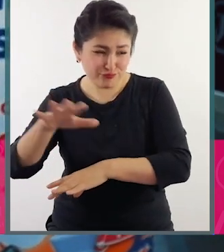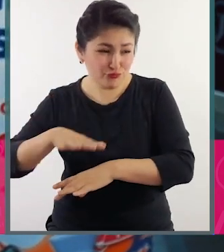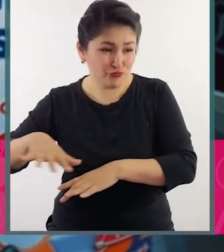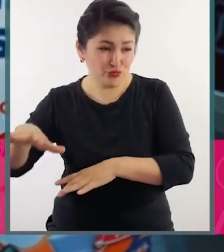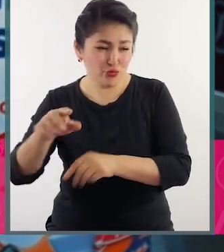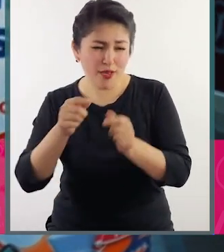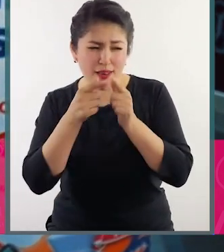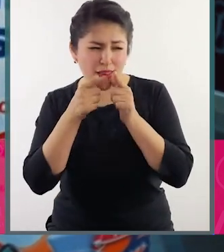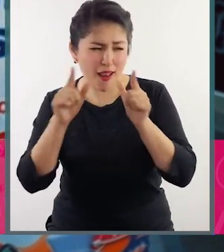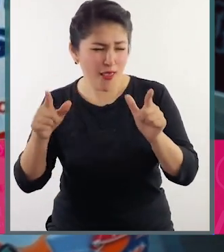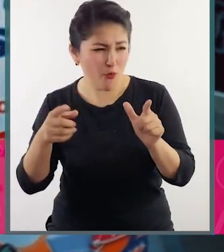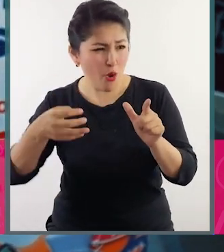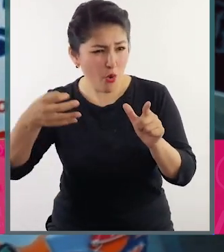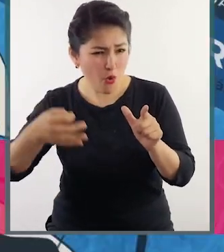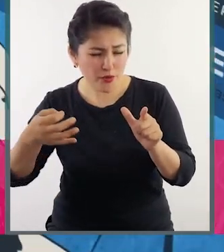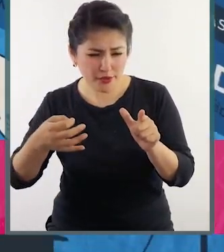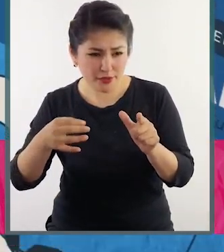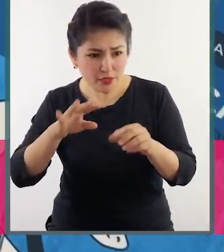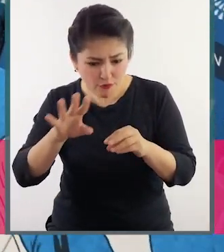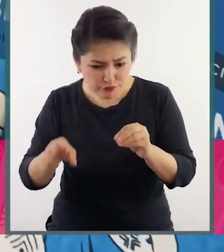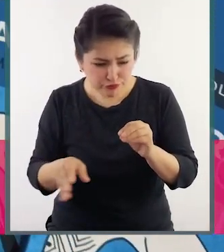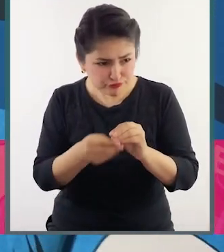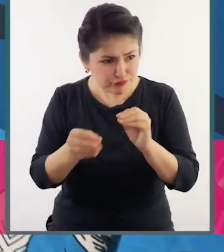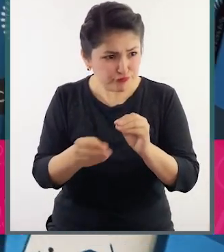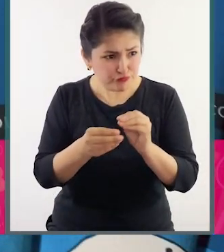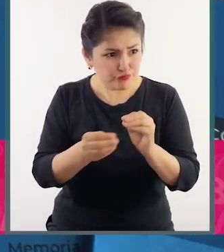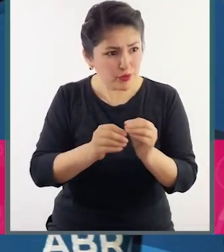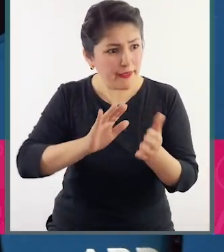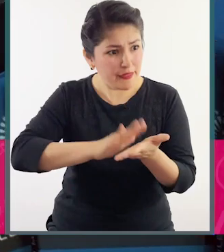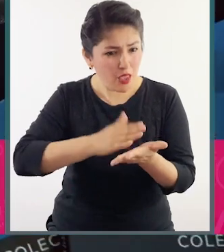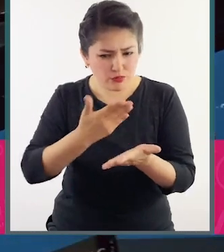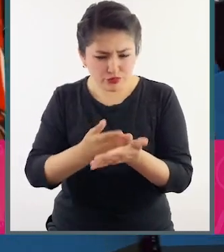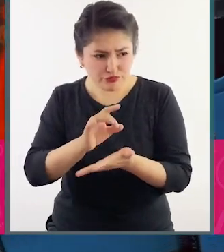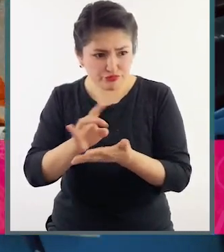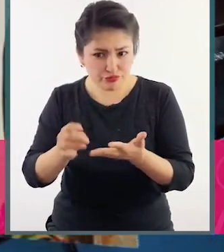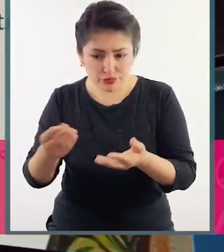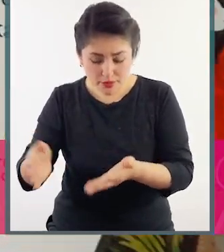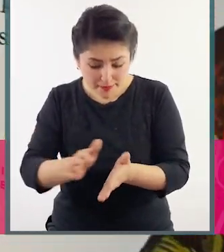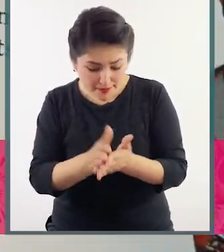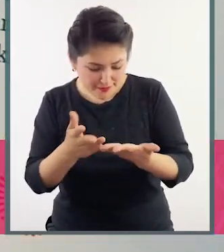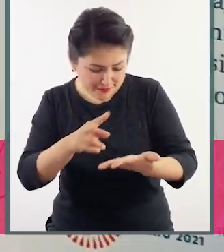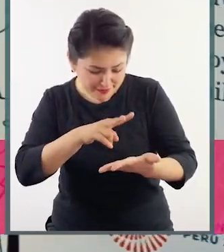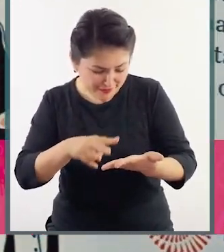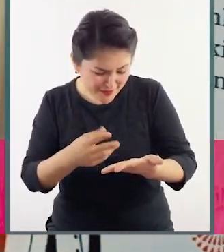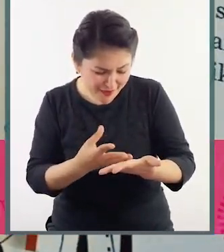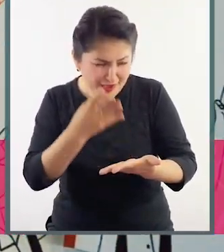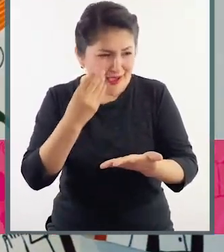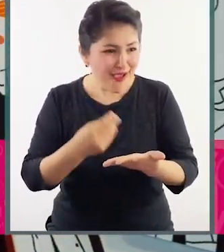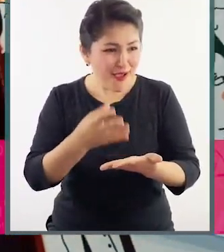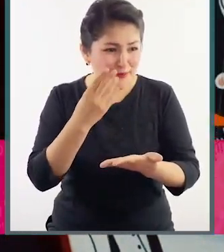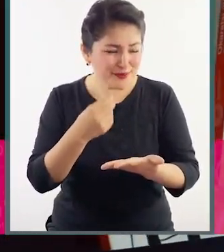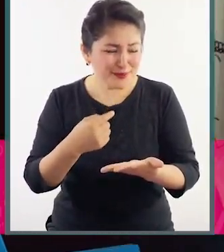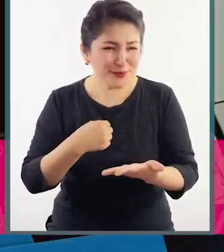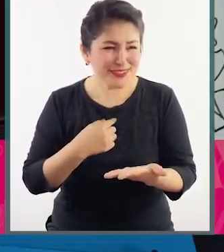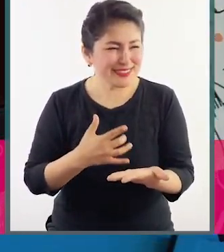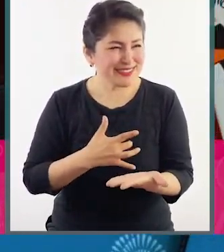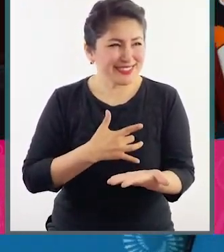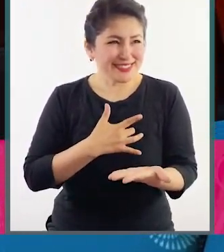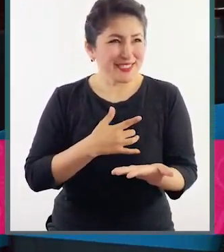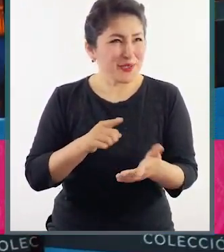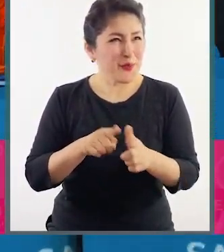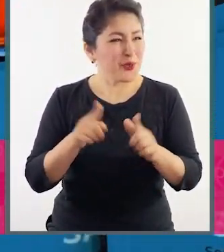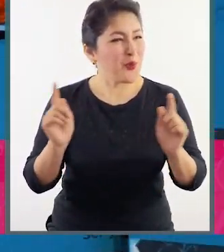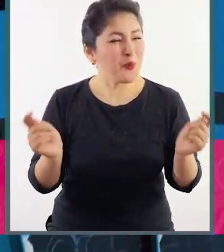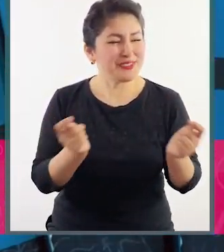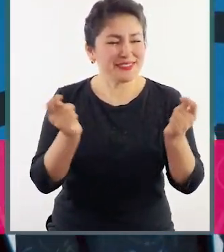los demás lenguas que estamos ahora incorporando, porque los hace parte de este proceso, los hace parte de la